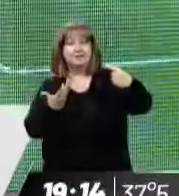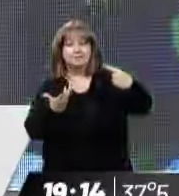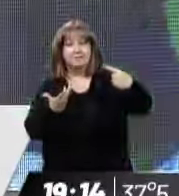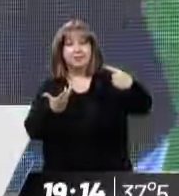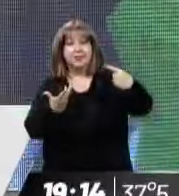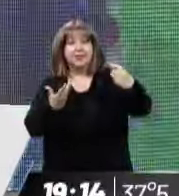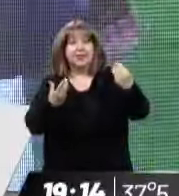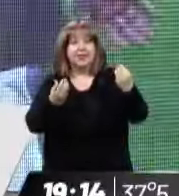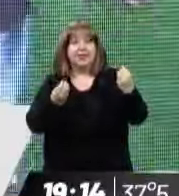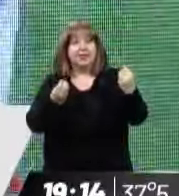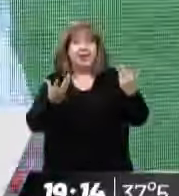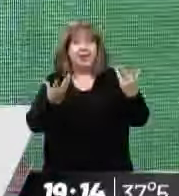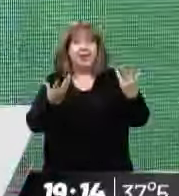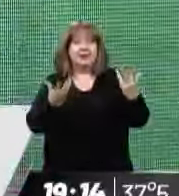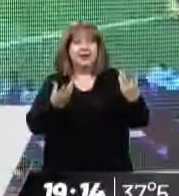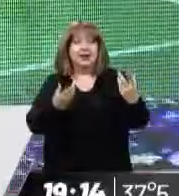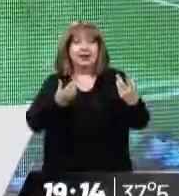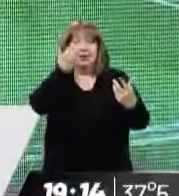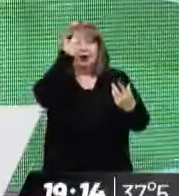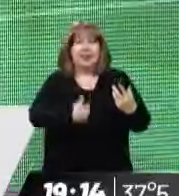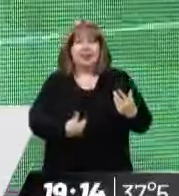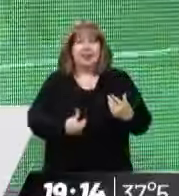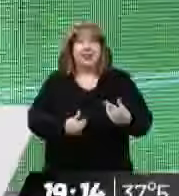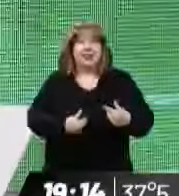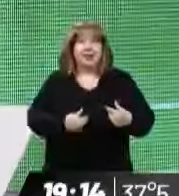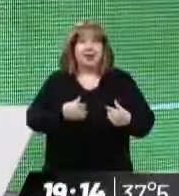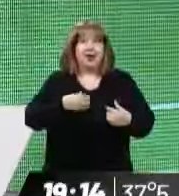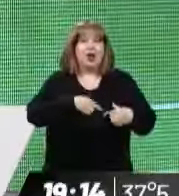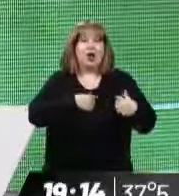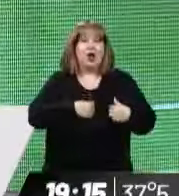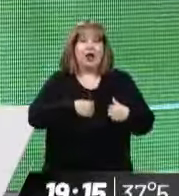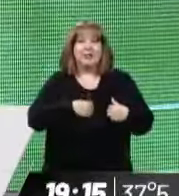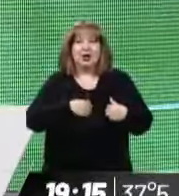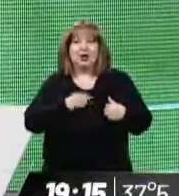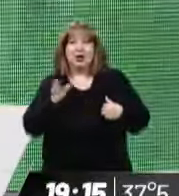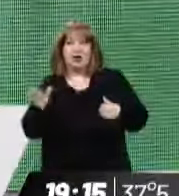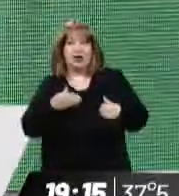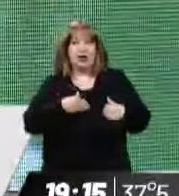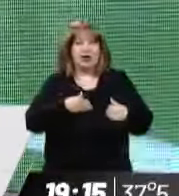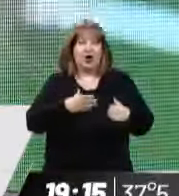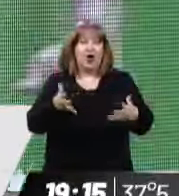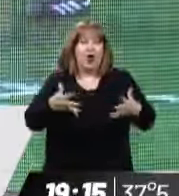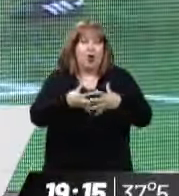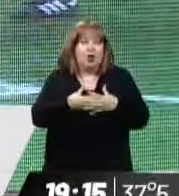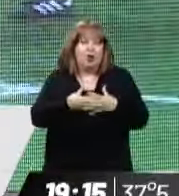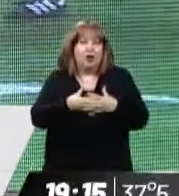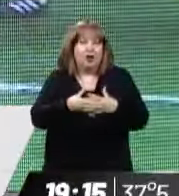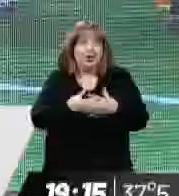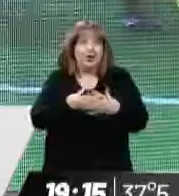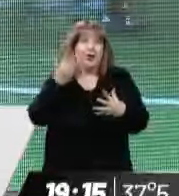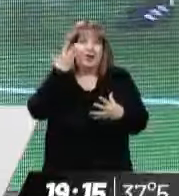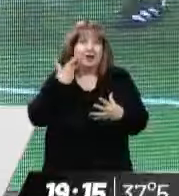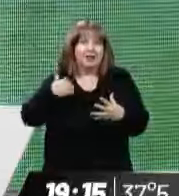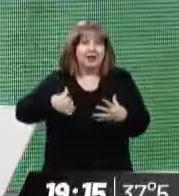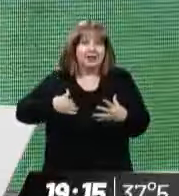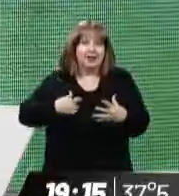pasa cuando hay un corazón dividido por dos naciones? O un corazón, o dos corazones unidos por estas dos naciones. Y yo creo que